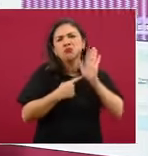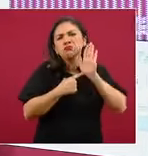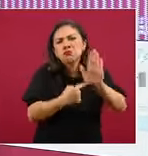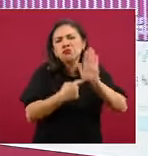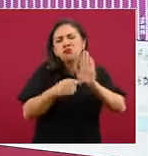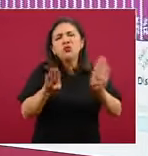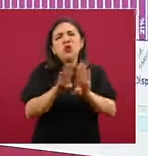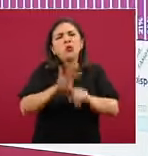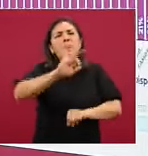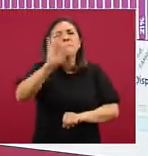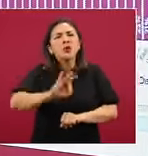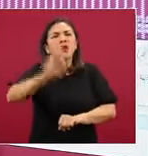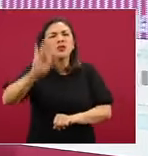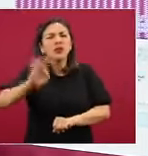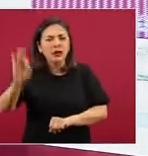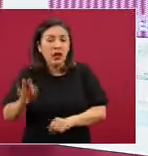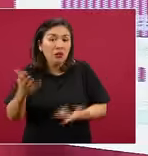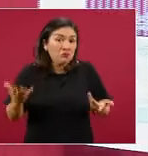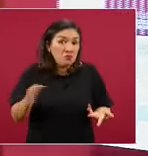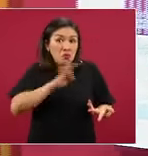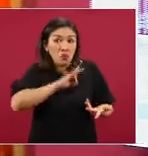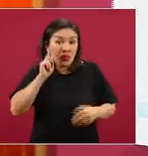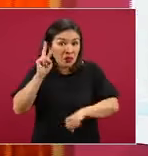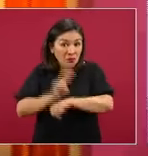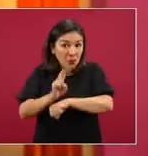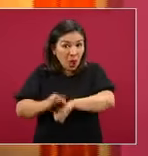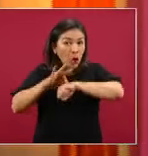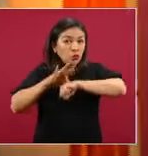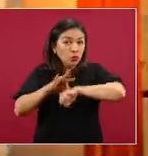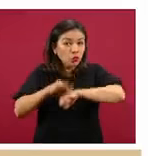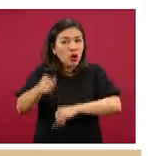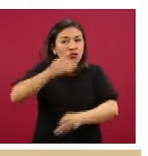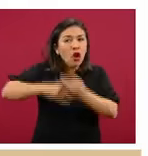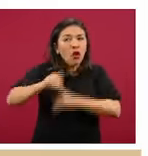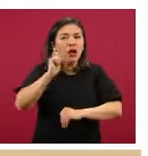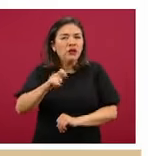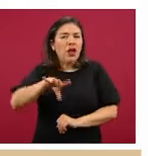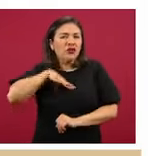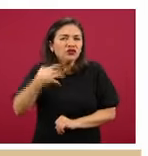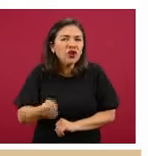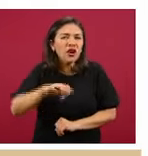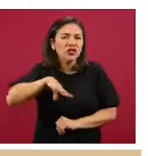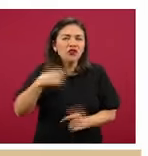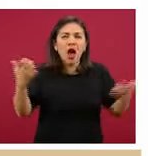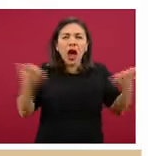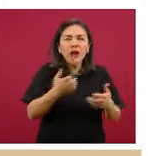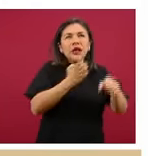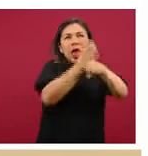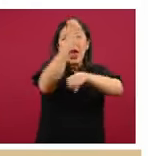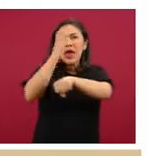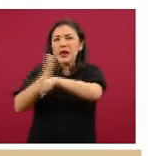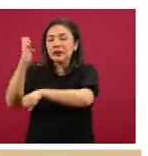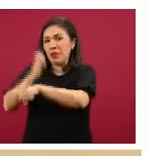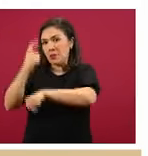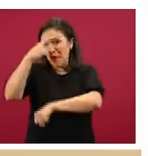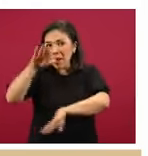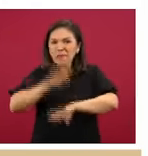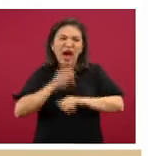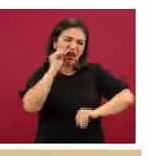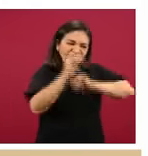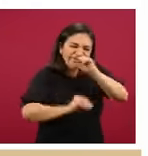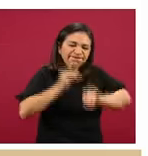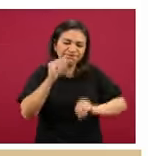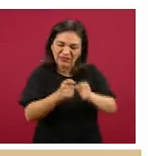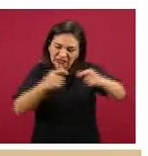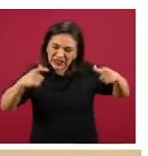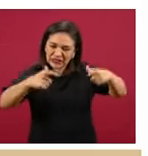a porcentaje, pero el porcentaje posiblemente no refleja todos los esfuerzos que cada una de las entidades está haciendo para aumentar o